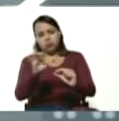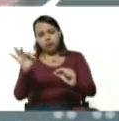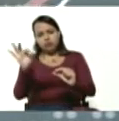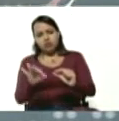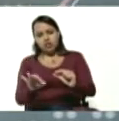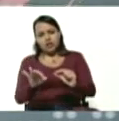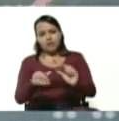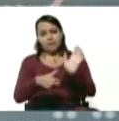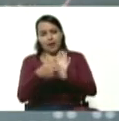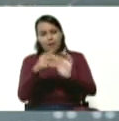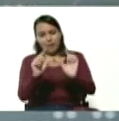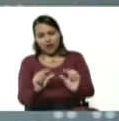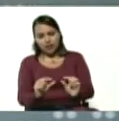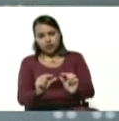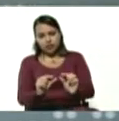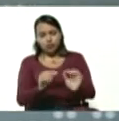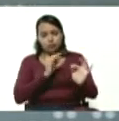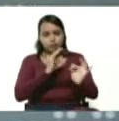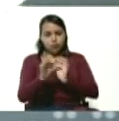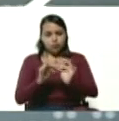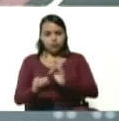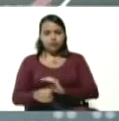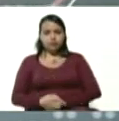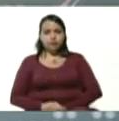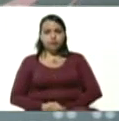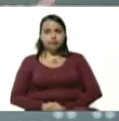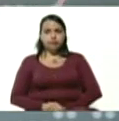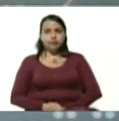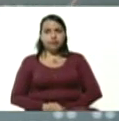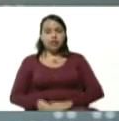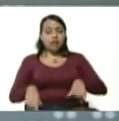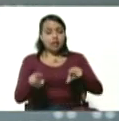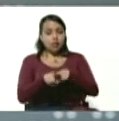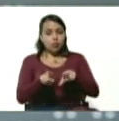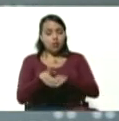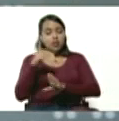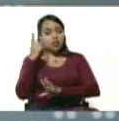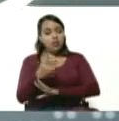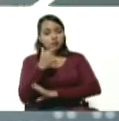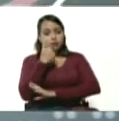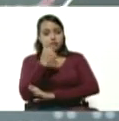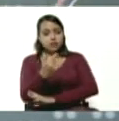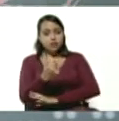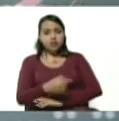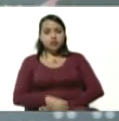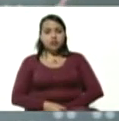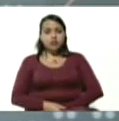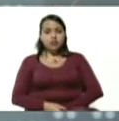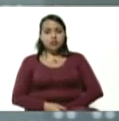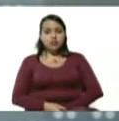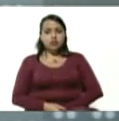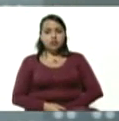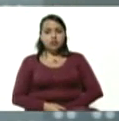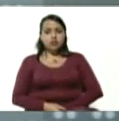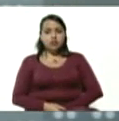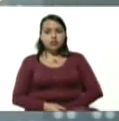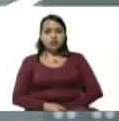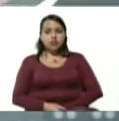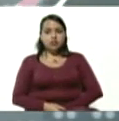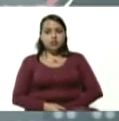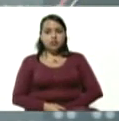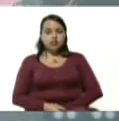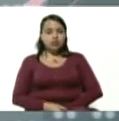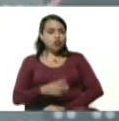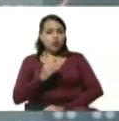más bajos del mundo no quiere decir que ya hayamos tenido la pandemia por